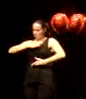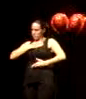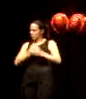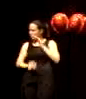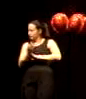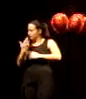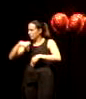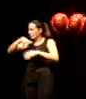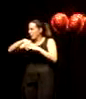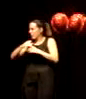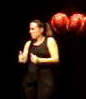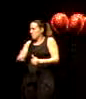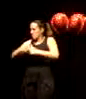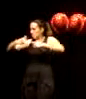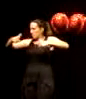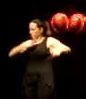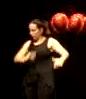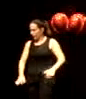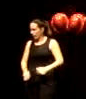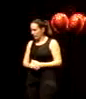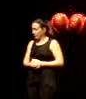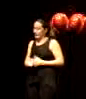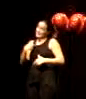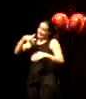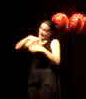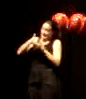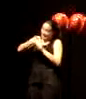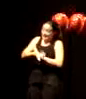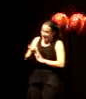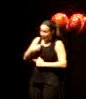nuevos sentidos. En ese sentido, valga la redundancia,